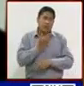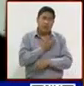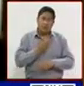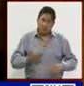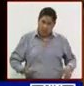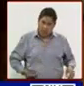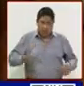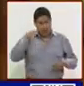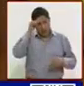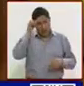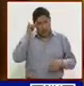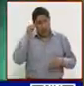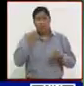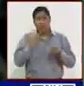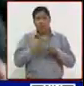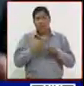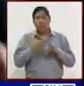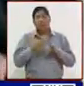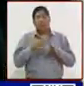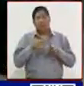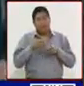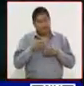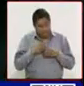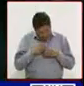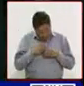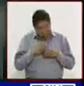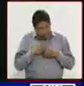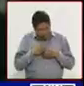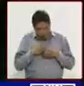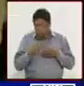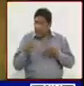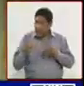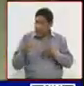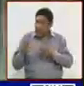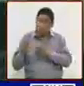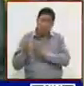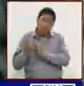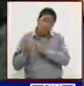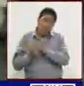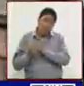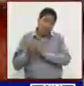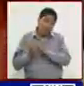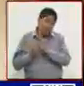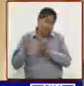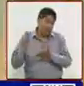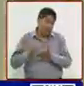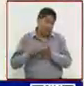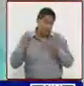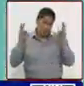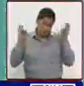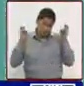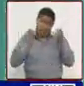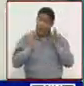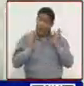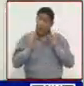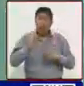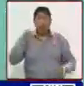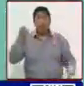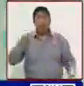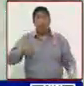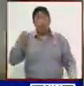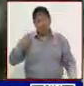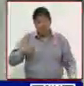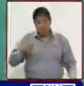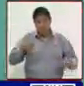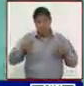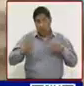presidenta Yanine Áñez se resignó a este proceso y decidió prescindir de sus abogados en este caso. Además, manifestó a los jueces en